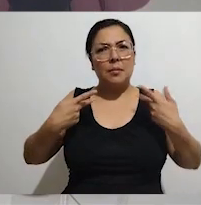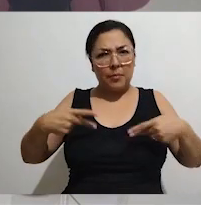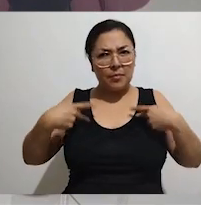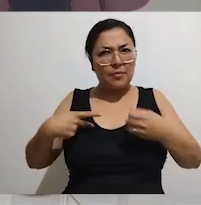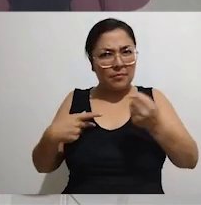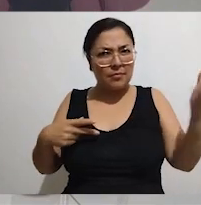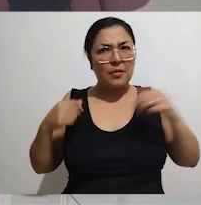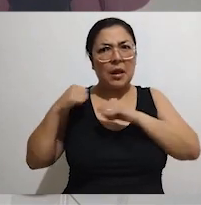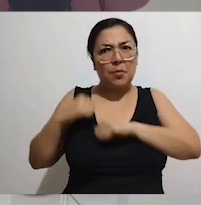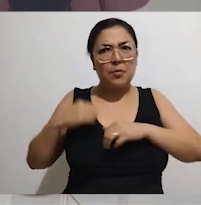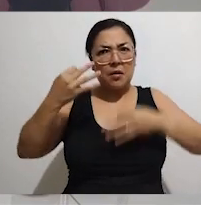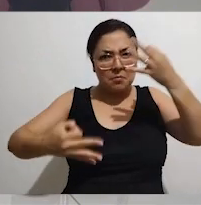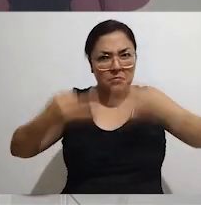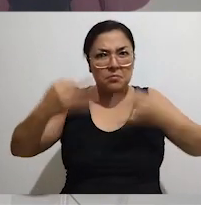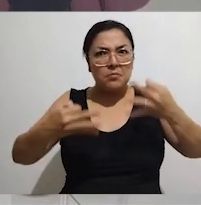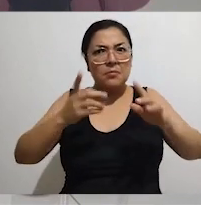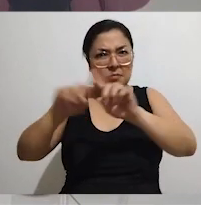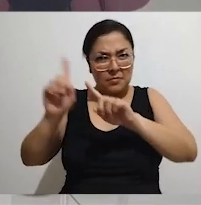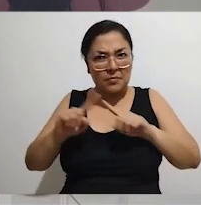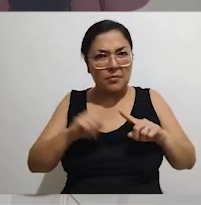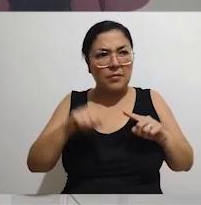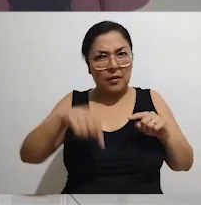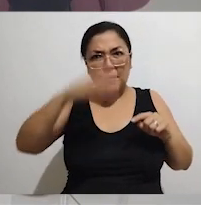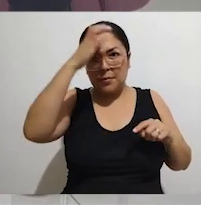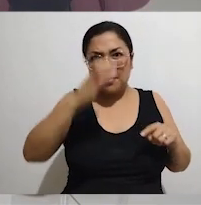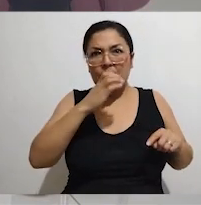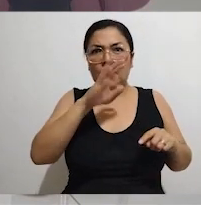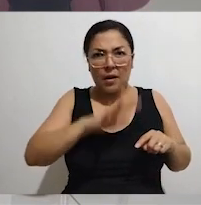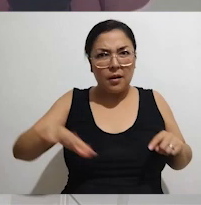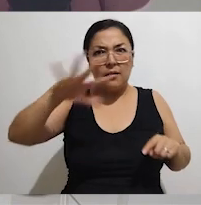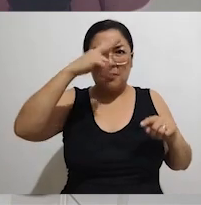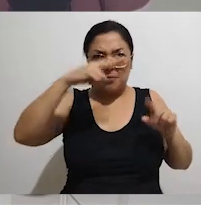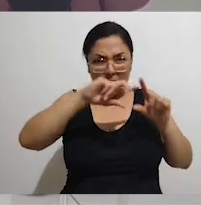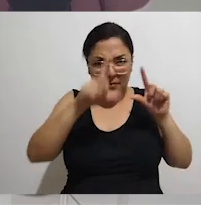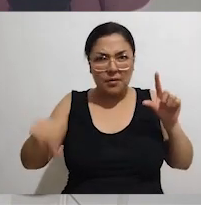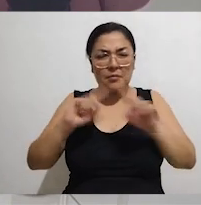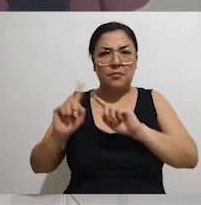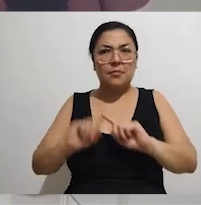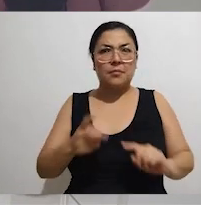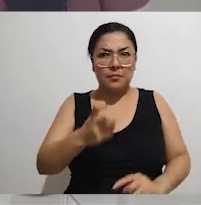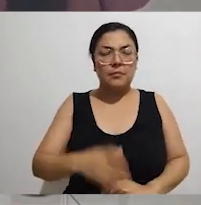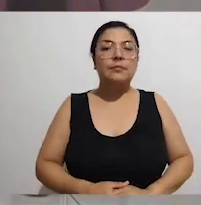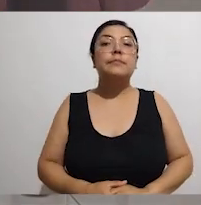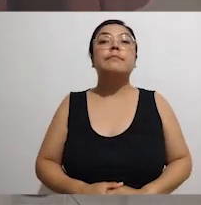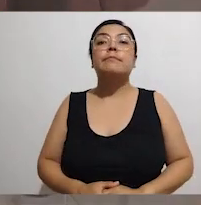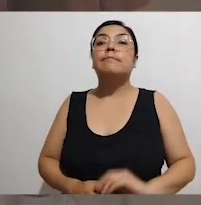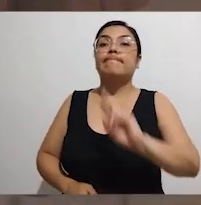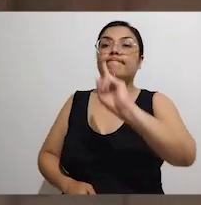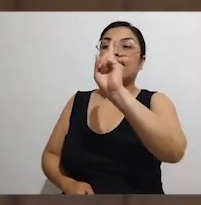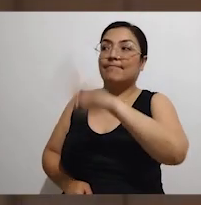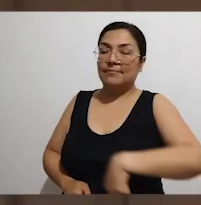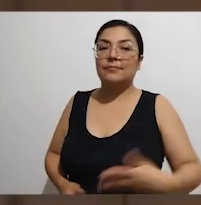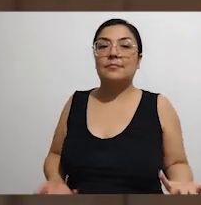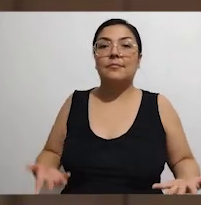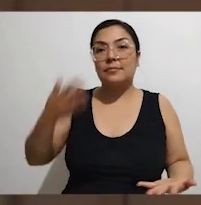también de algunas otras entidades del país que estuvieron muy al pendiente de lo que sucedía en Coahuila. Es correcto. A través de